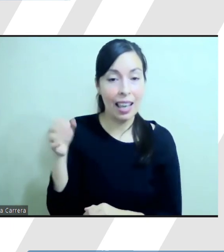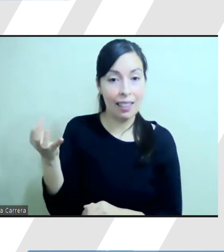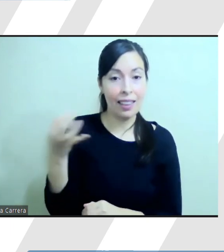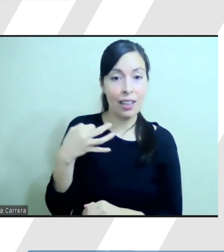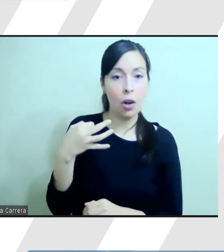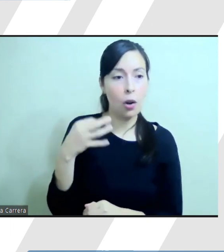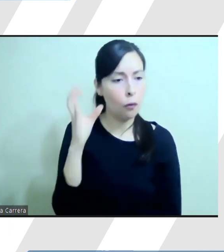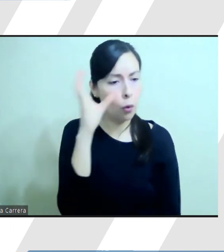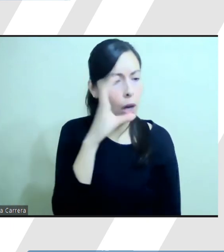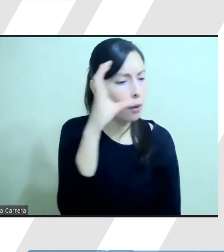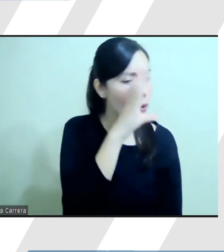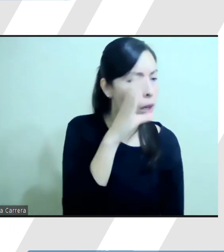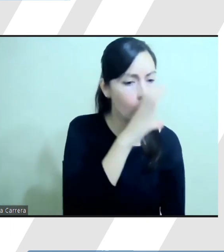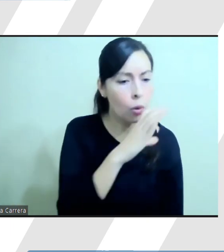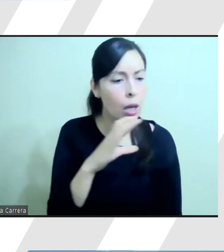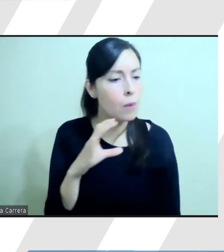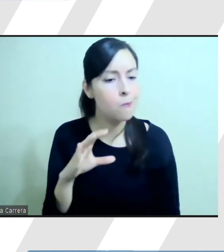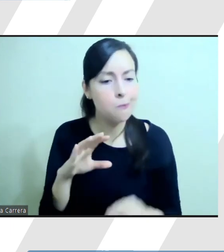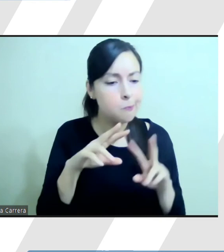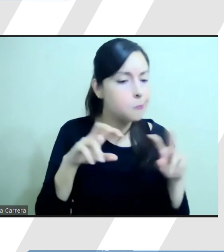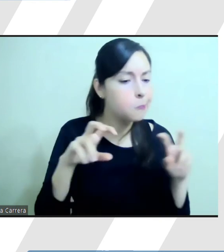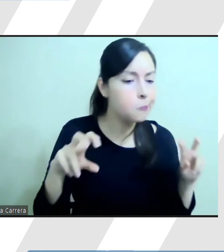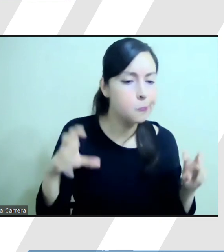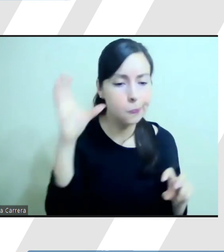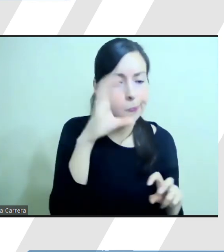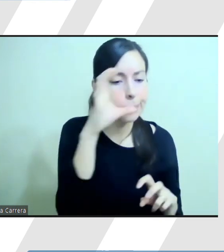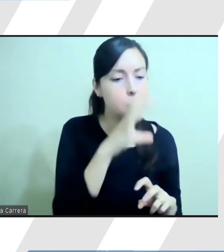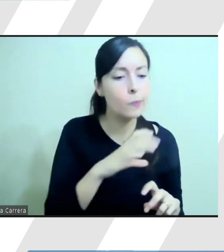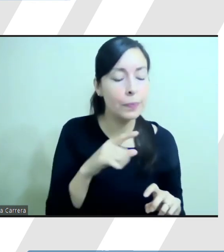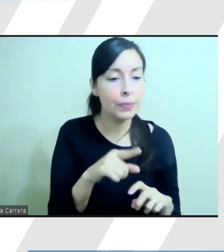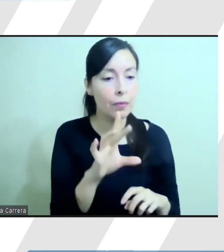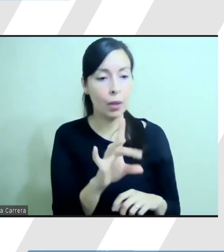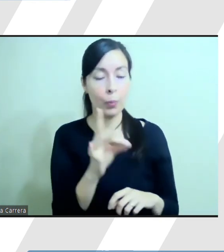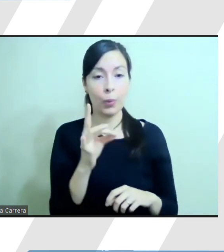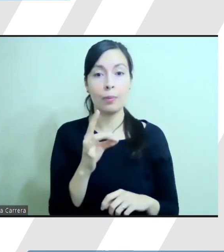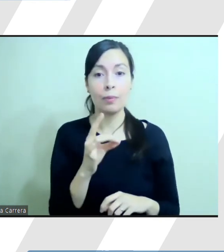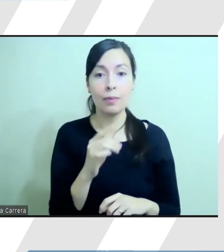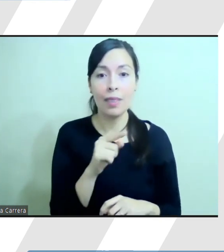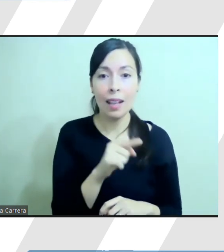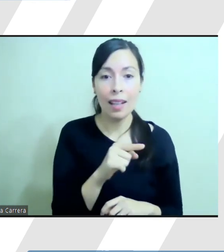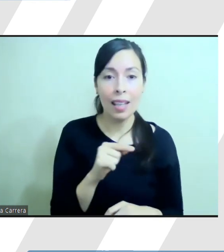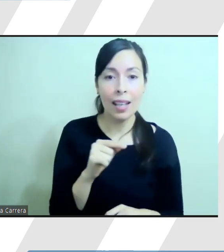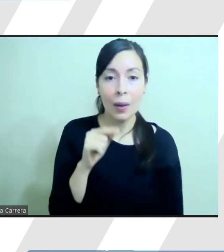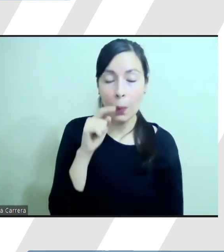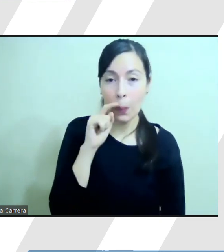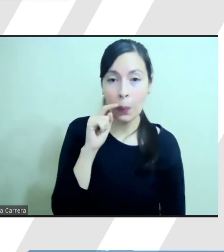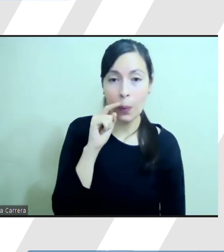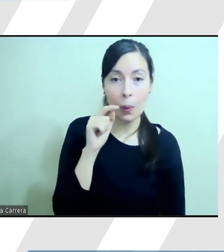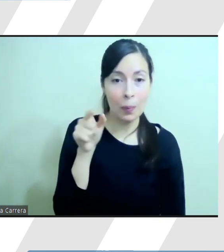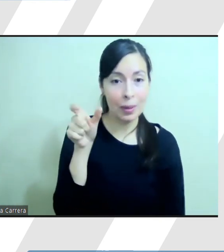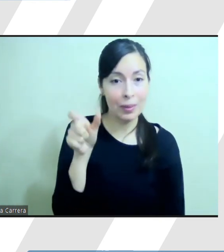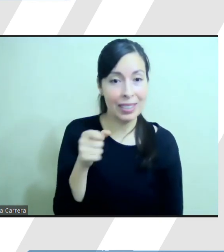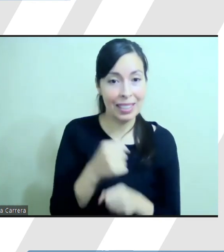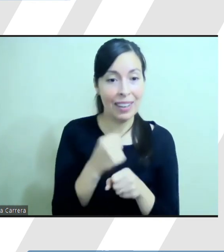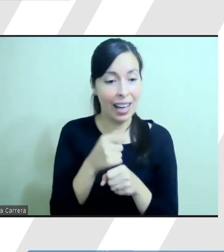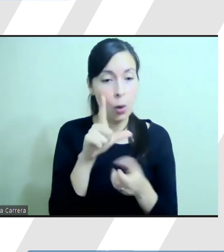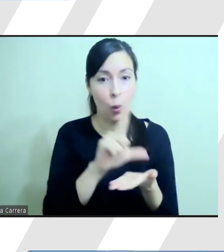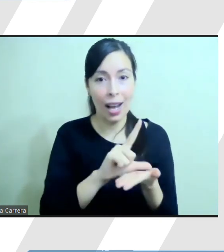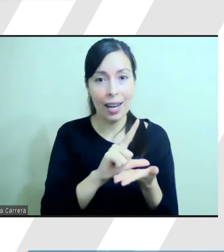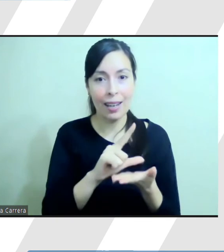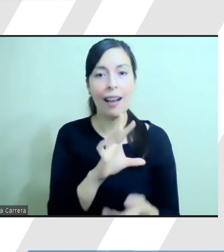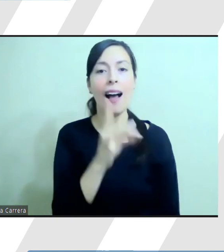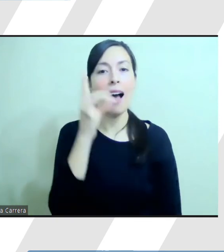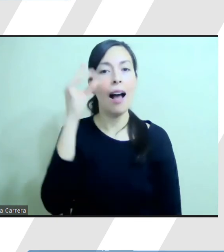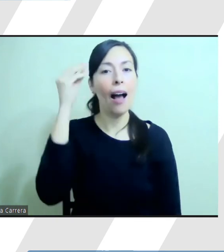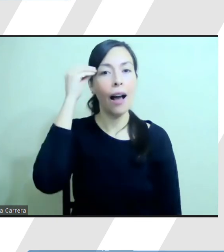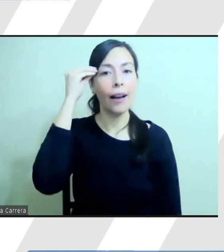empezaron a buscar, no lo encontraron y finalmente quien recordaba esto era un jardinero del lugar. Entonces realmente es una historia como para una